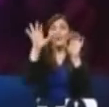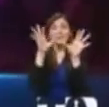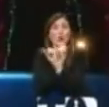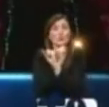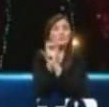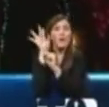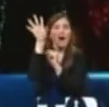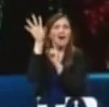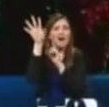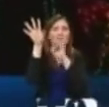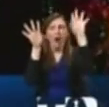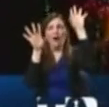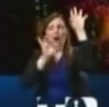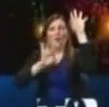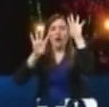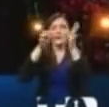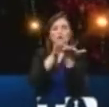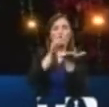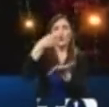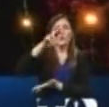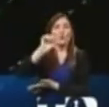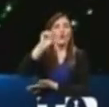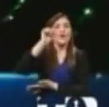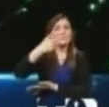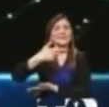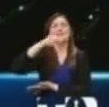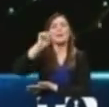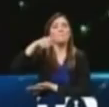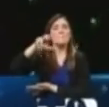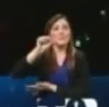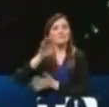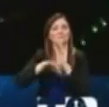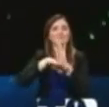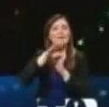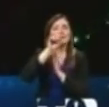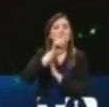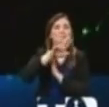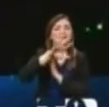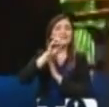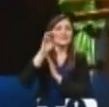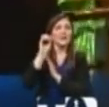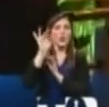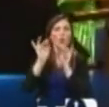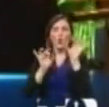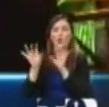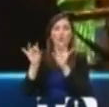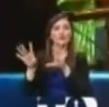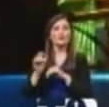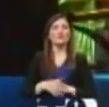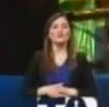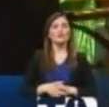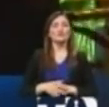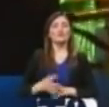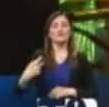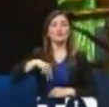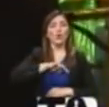brillantes. Es el caso del cantón Huachapala, que encendió más de 500.000 luces en el mini malecón. Las estructuras que lo hemos